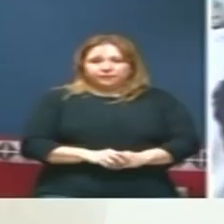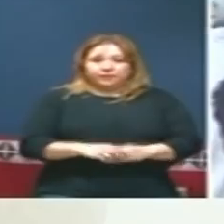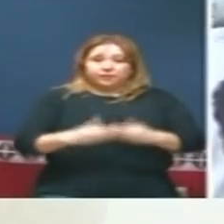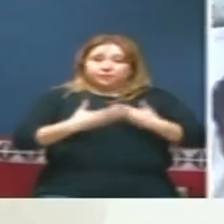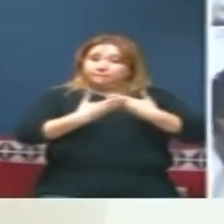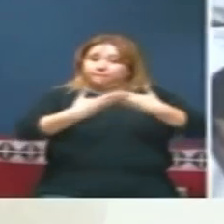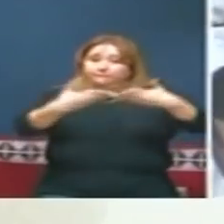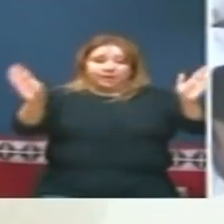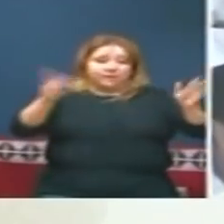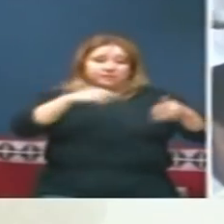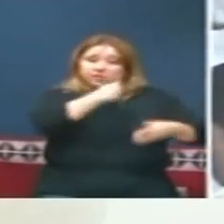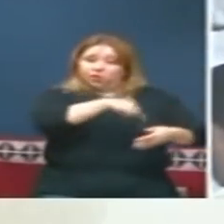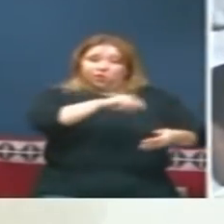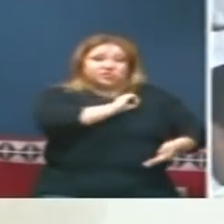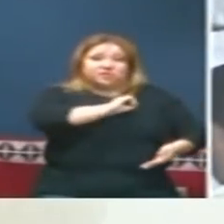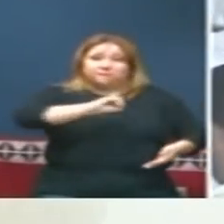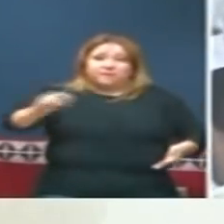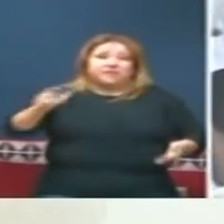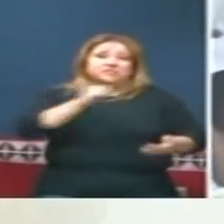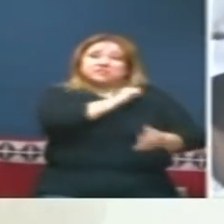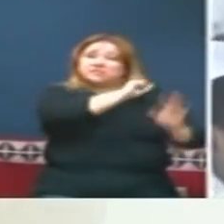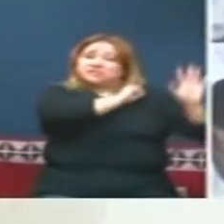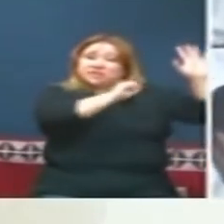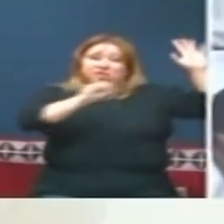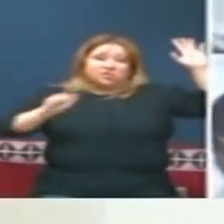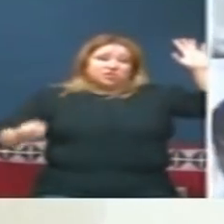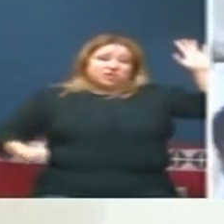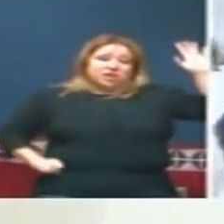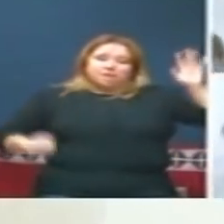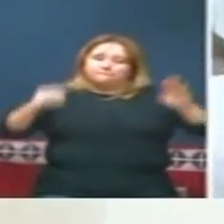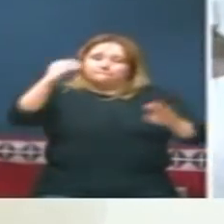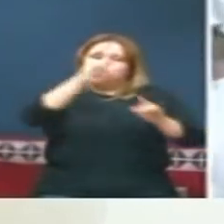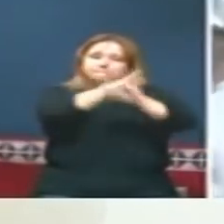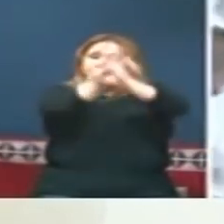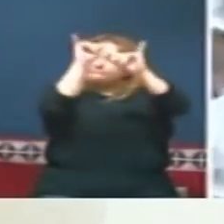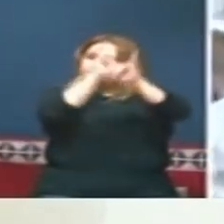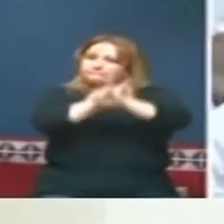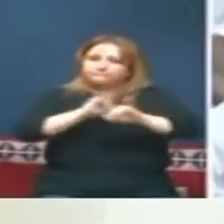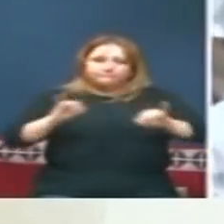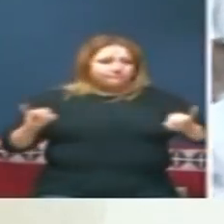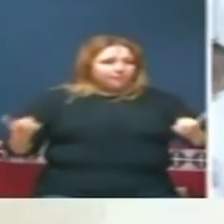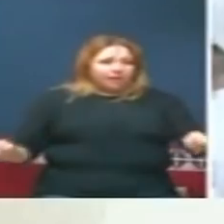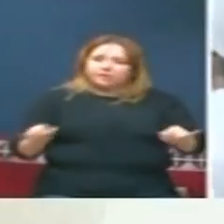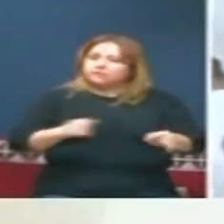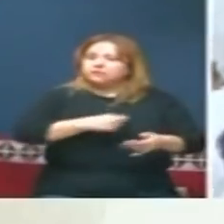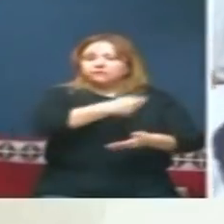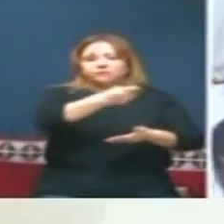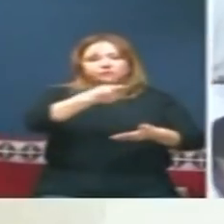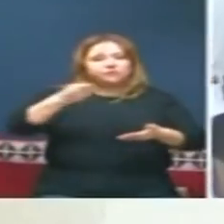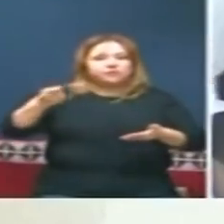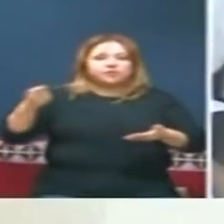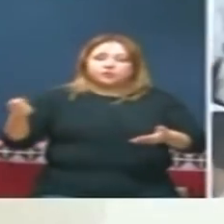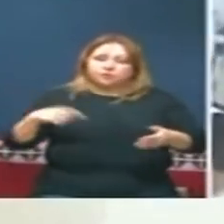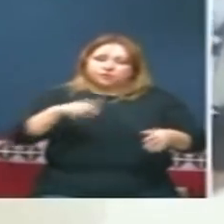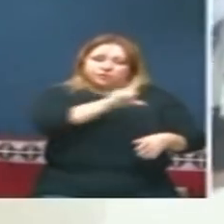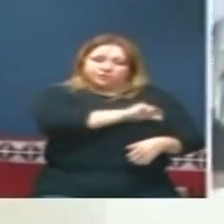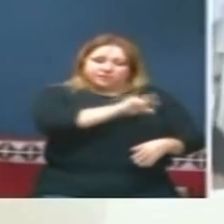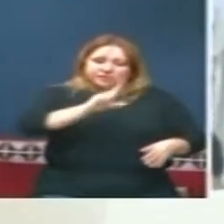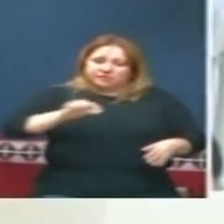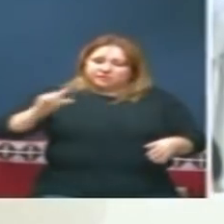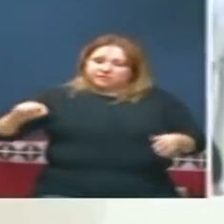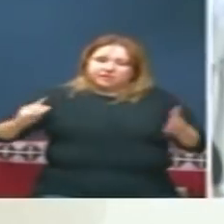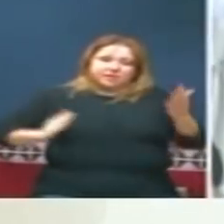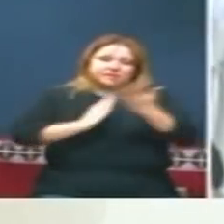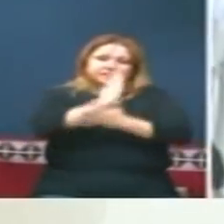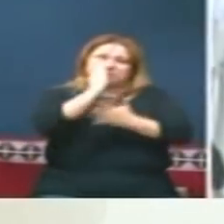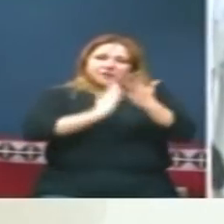De todos los males, Señor, y concédenos la paz en nuestros días, para que, ayudados por tu misericordia, vivamos siempre